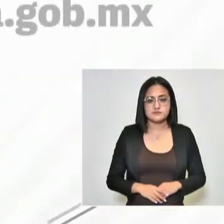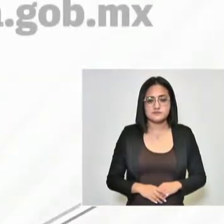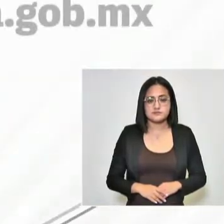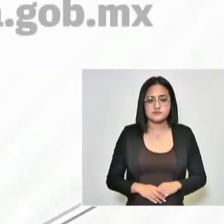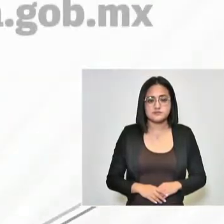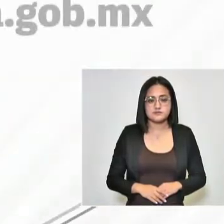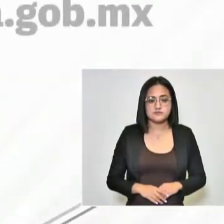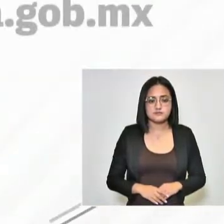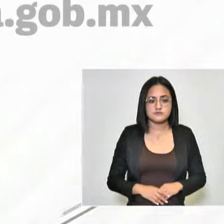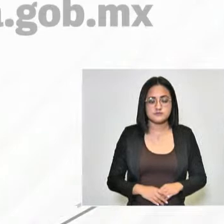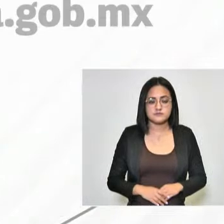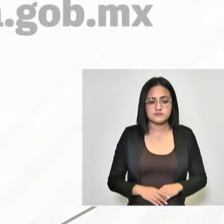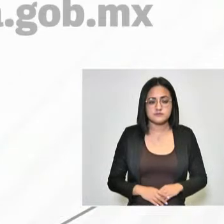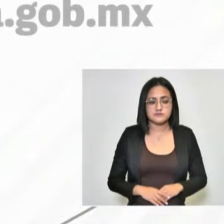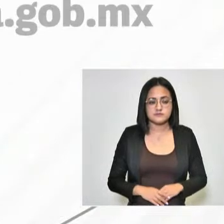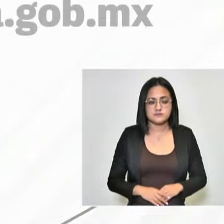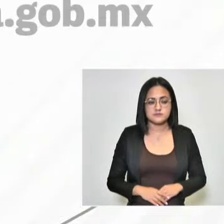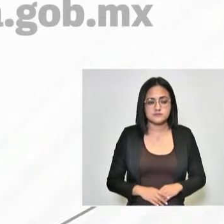aquí.